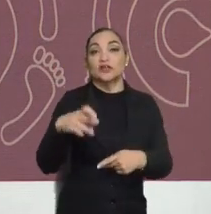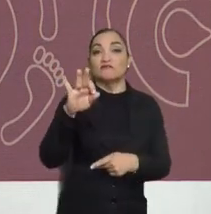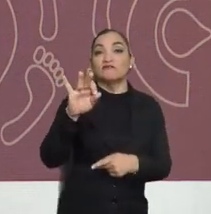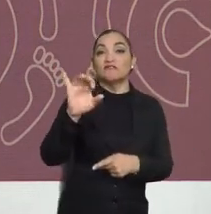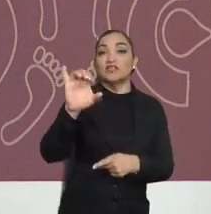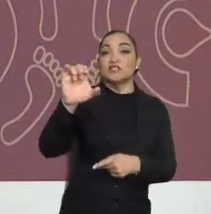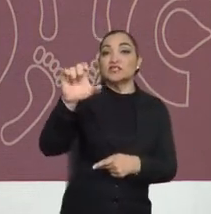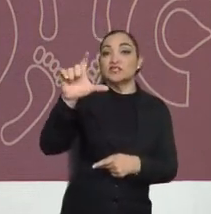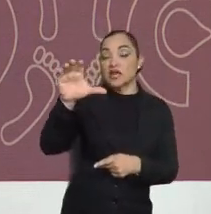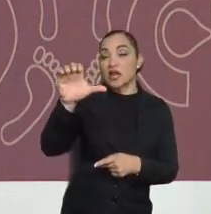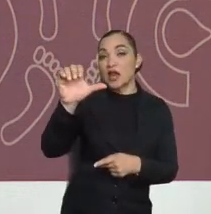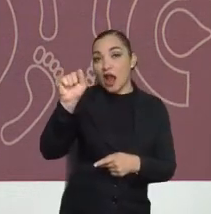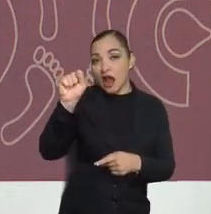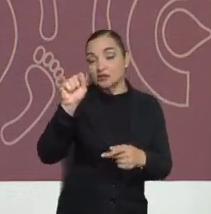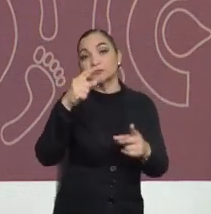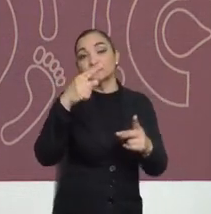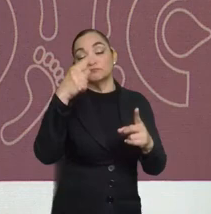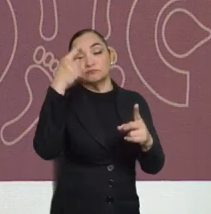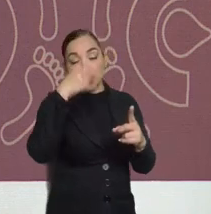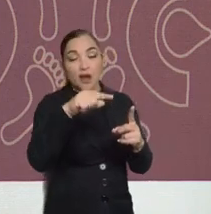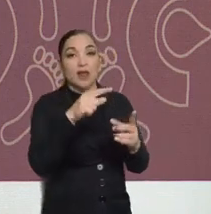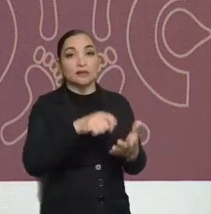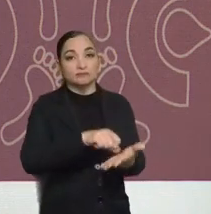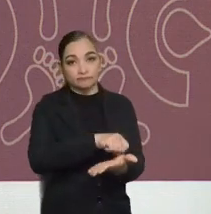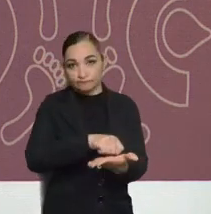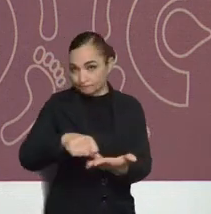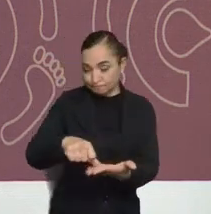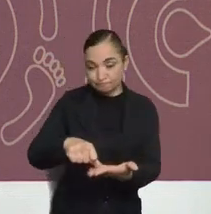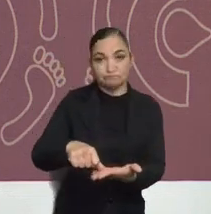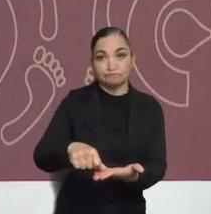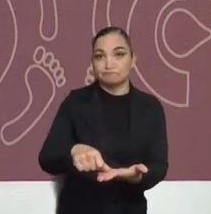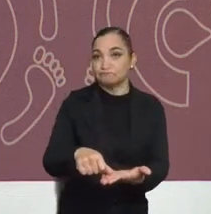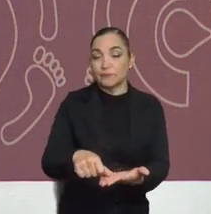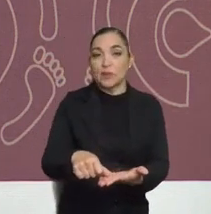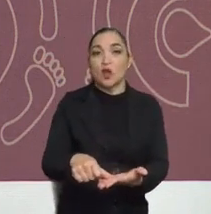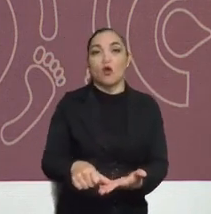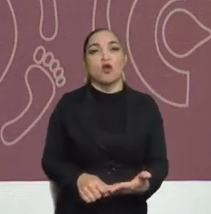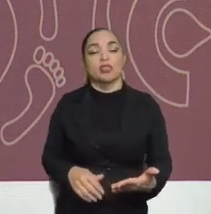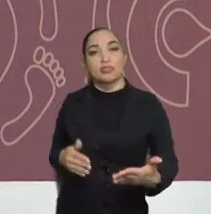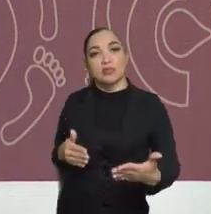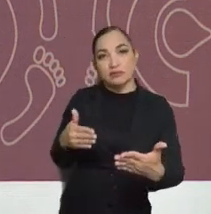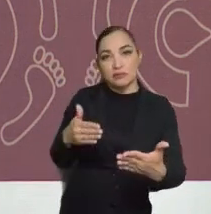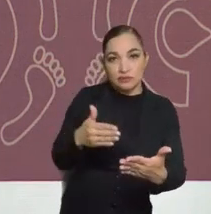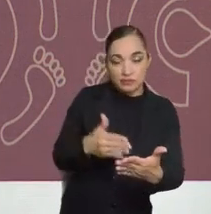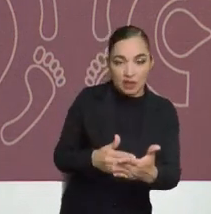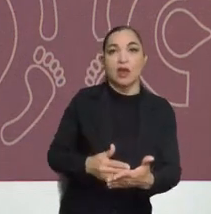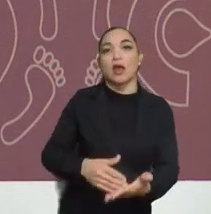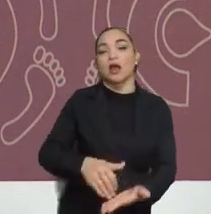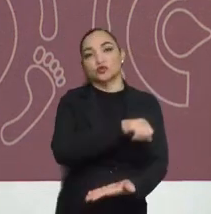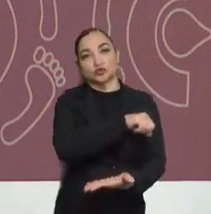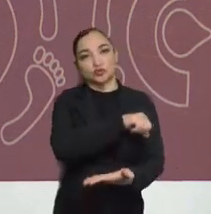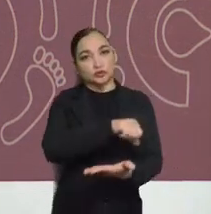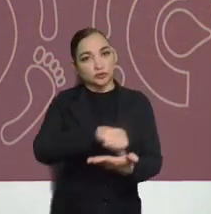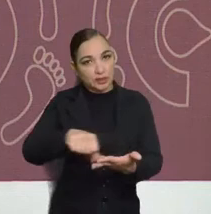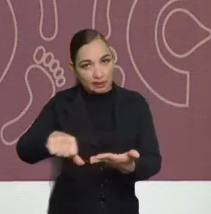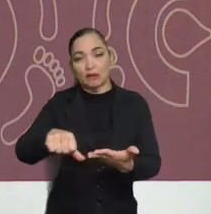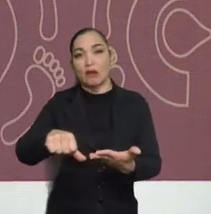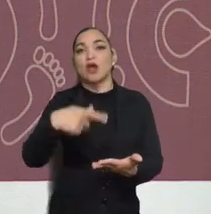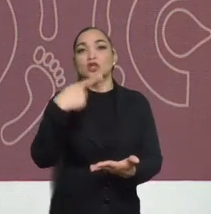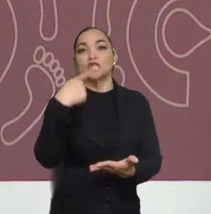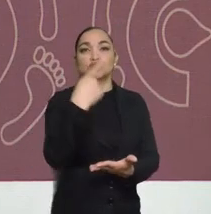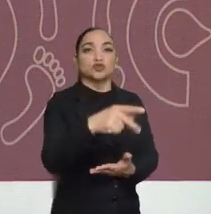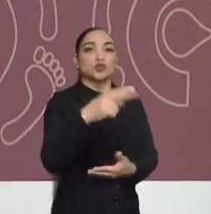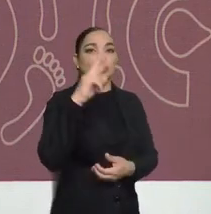se invalide, que se obstruya, que se detenga, que se suspenda las facultades